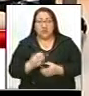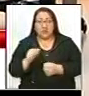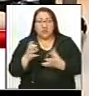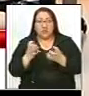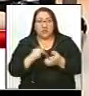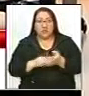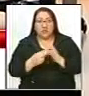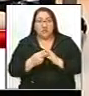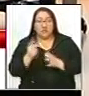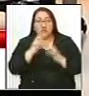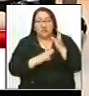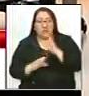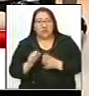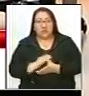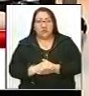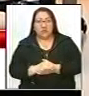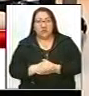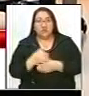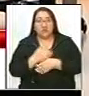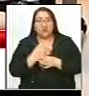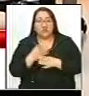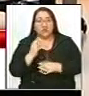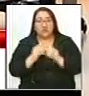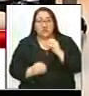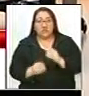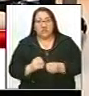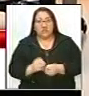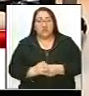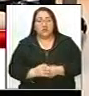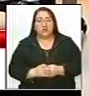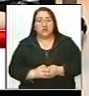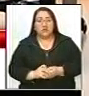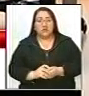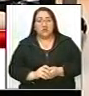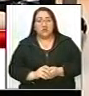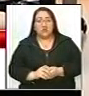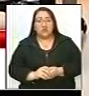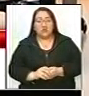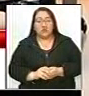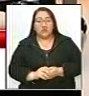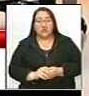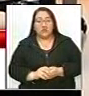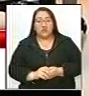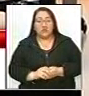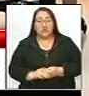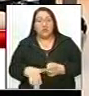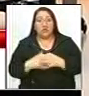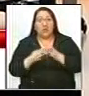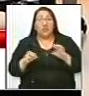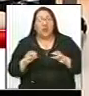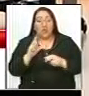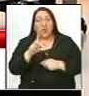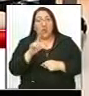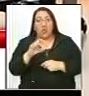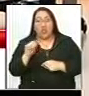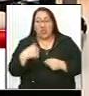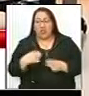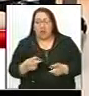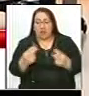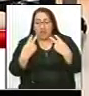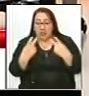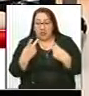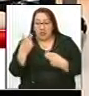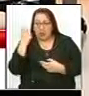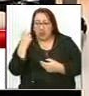que busquemos la fórmula de solución. Mire, ahorita en este instante todo el pueblo de Luya y Amazonas nos está viendo, nos está escuchando, y